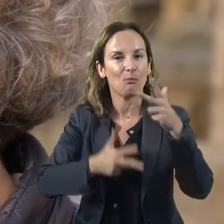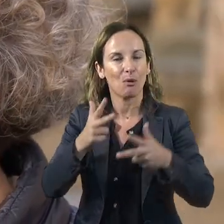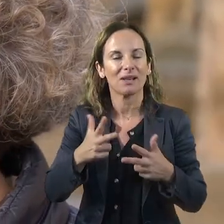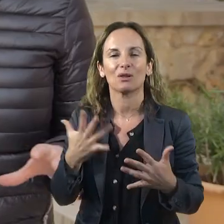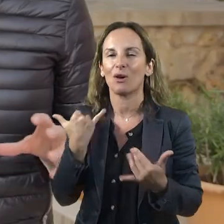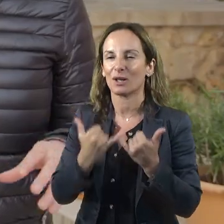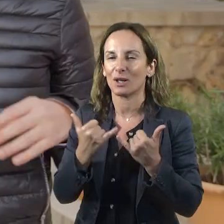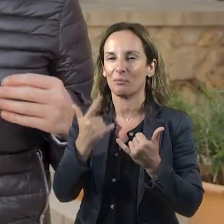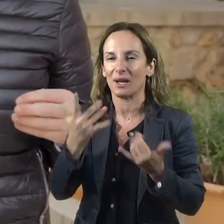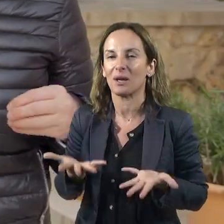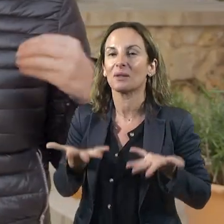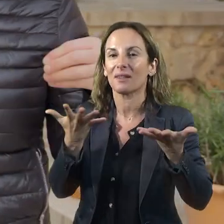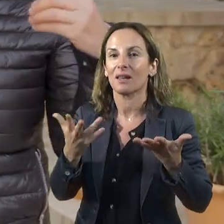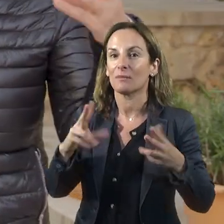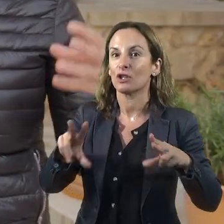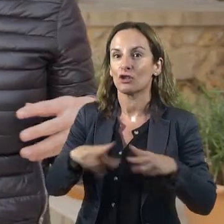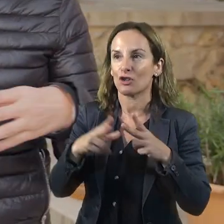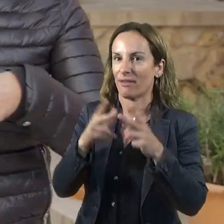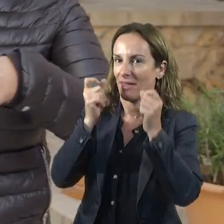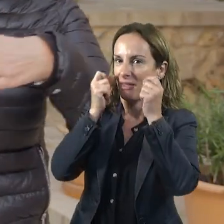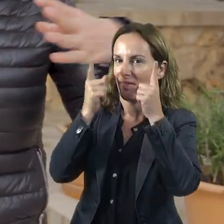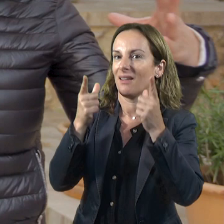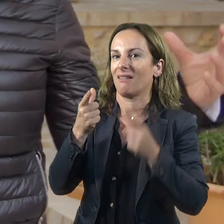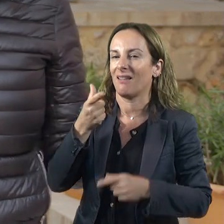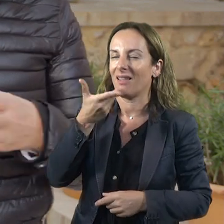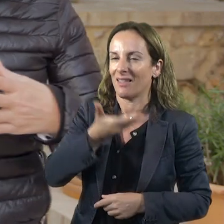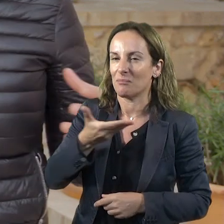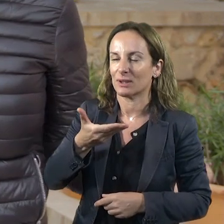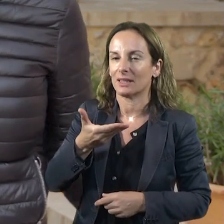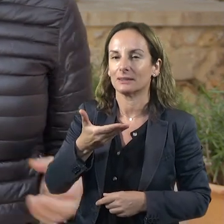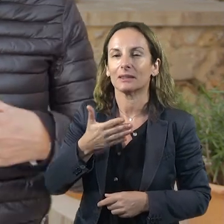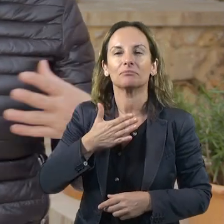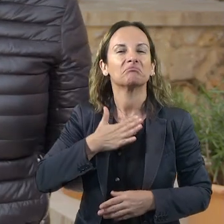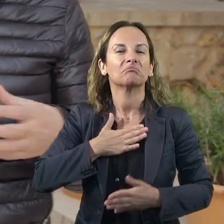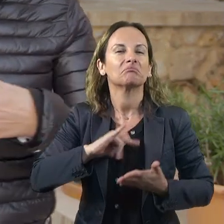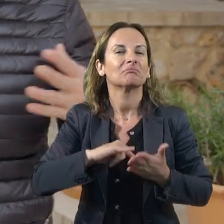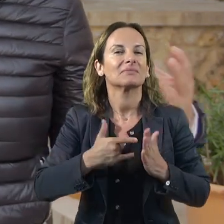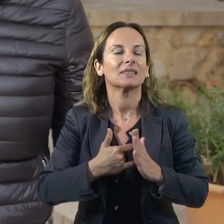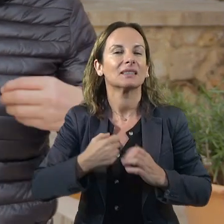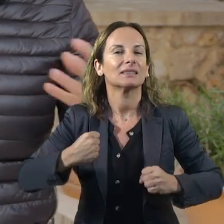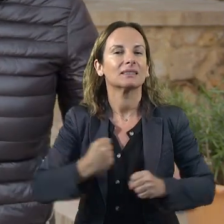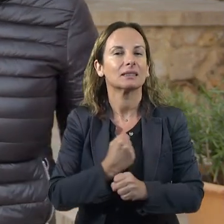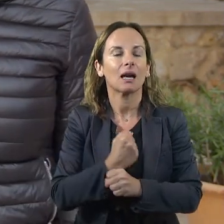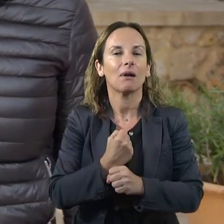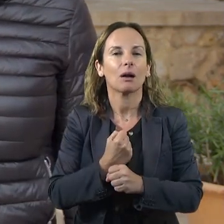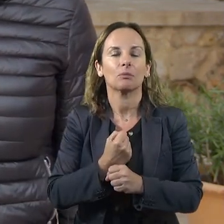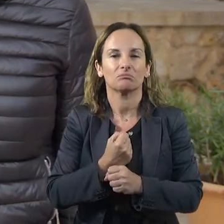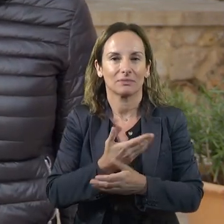vasco, pero siempre el camino, como hablábamos antes, en ese proceso pues